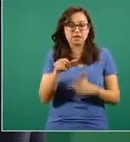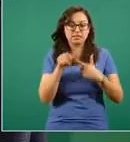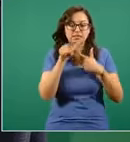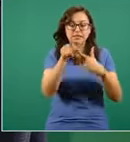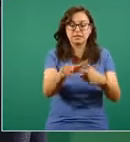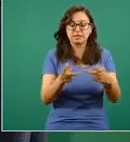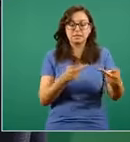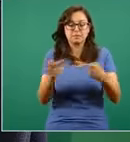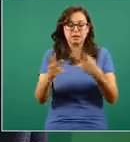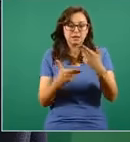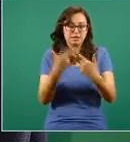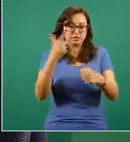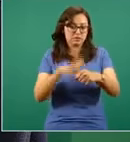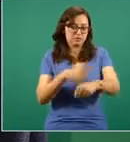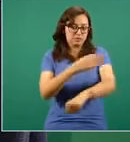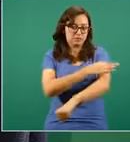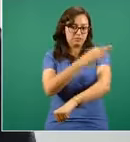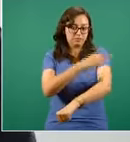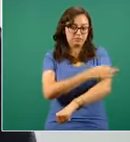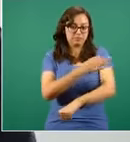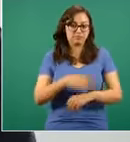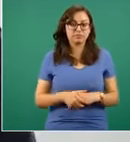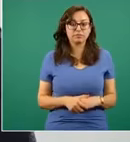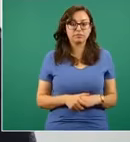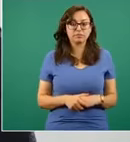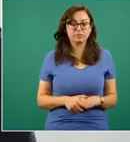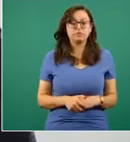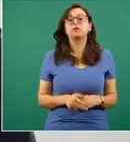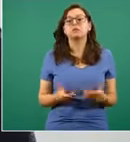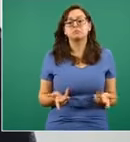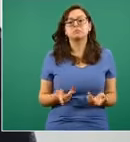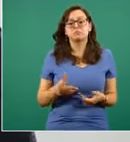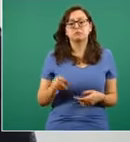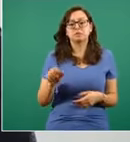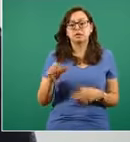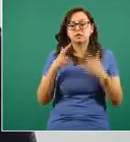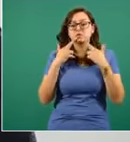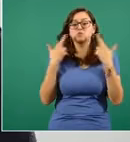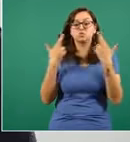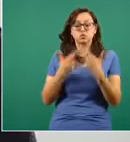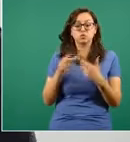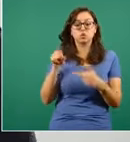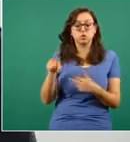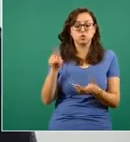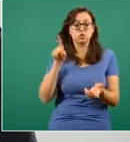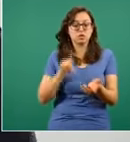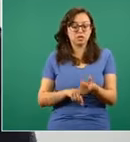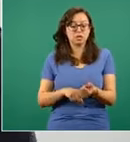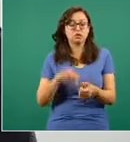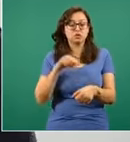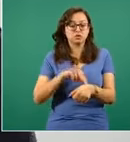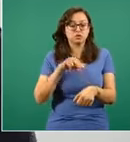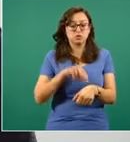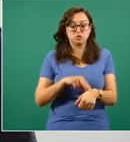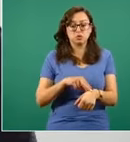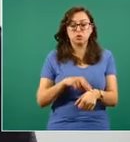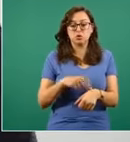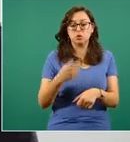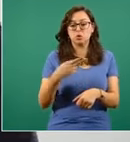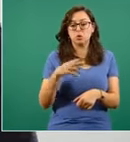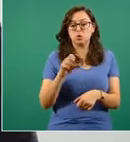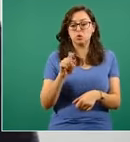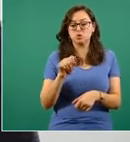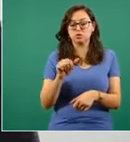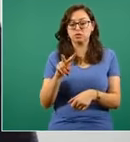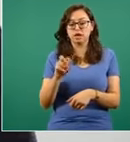Nacional de vacunación. En esta reunión precisamente también participa el doctor Gustavo Reyes Terán, como ustedes